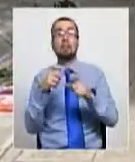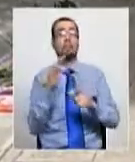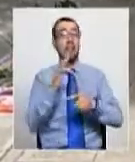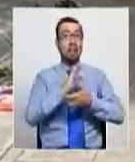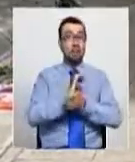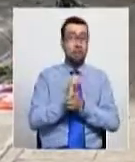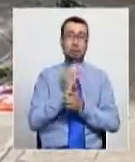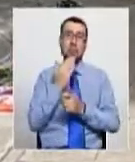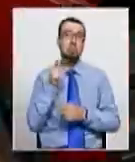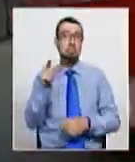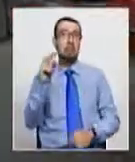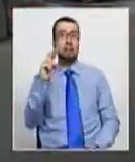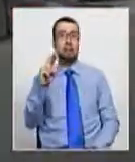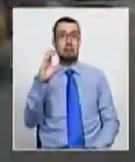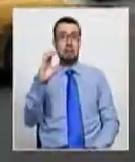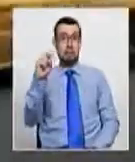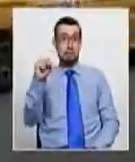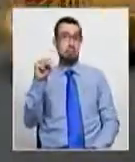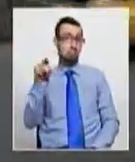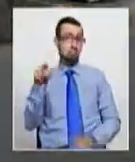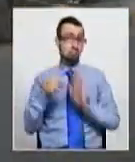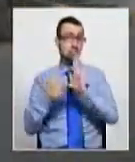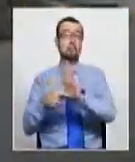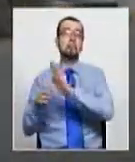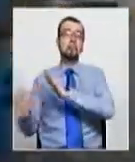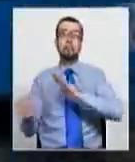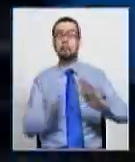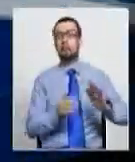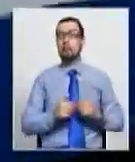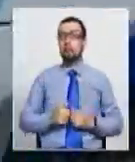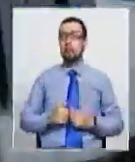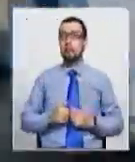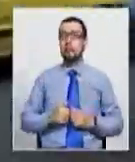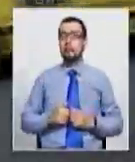rcn yo diría que nos dé